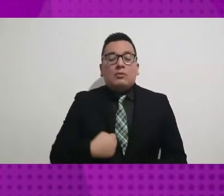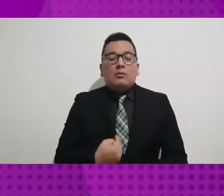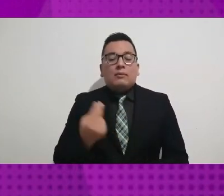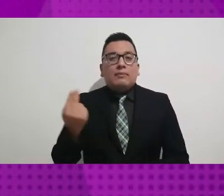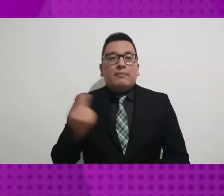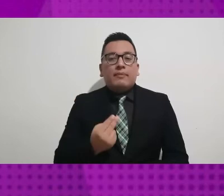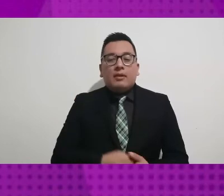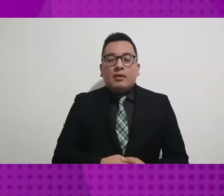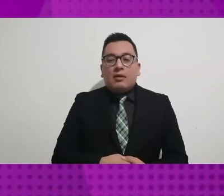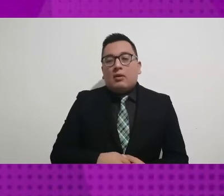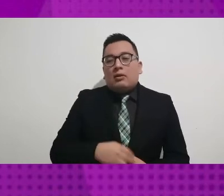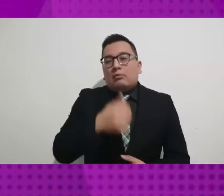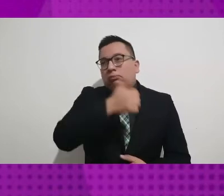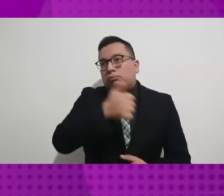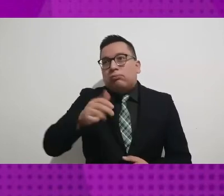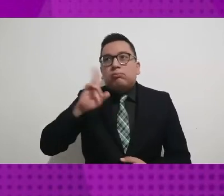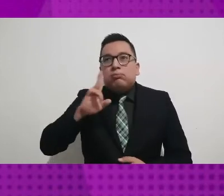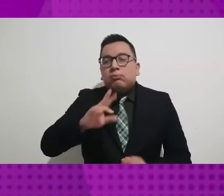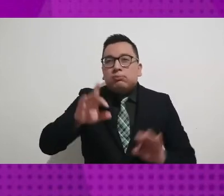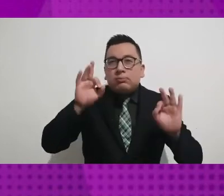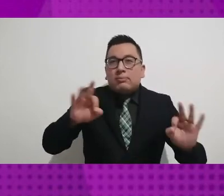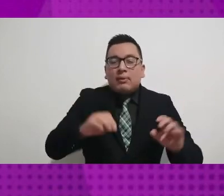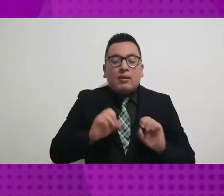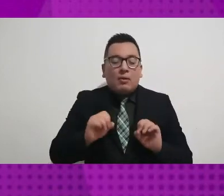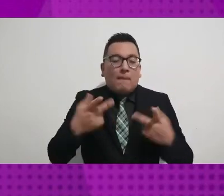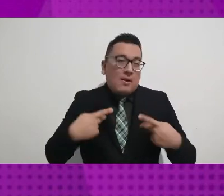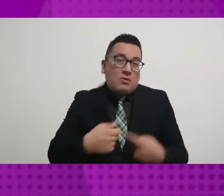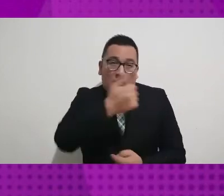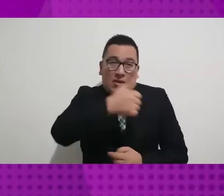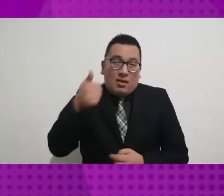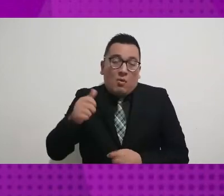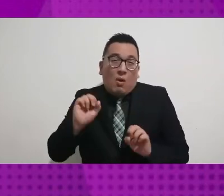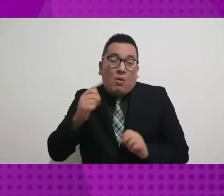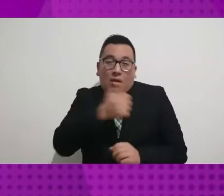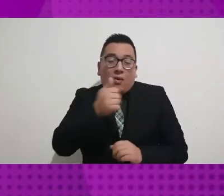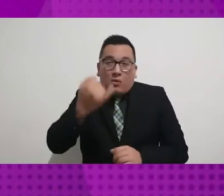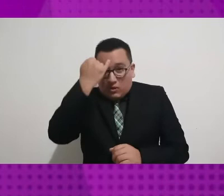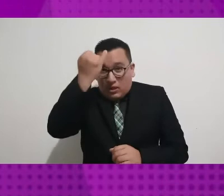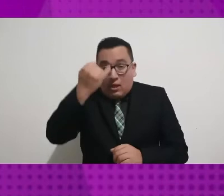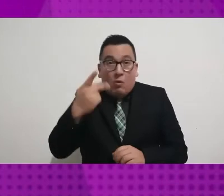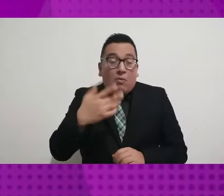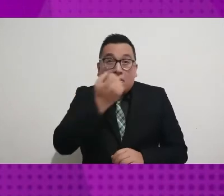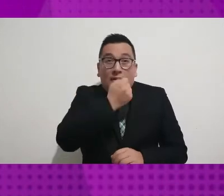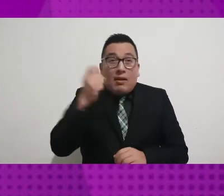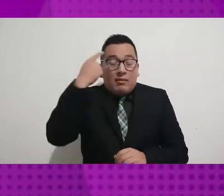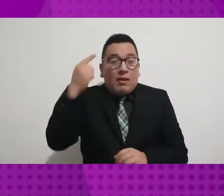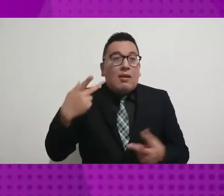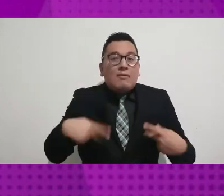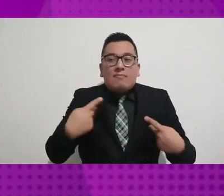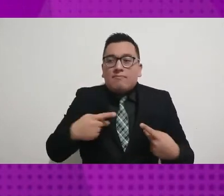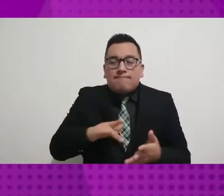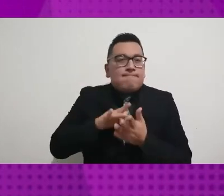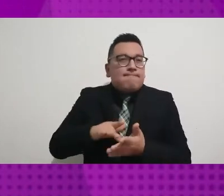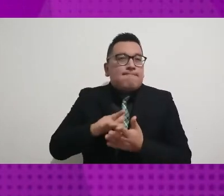Dependerá evidentemente de la creatividad de la candidatura, del candidato, de la candidata en cuestión y de sus propuestas y de la habilidad